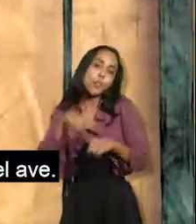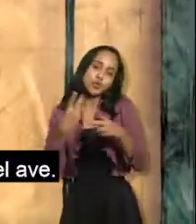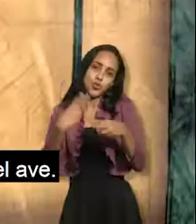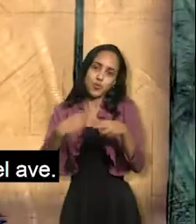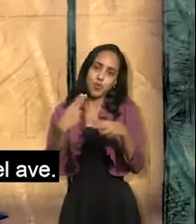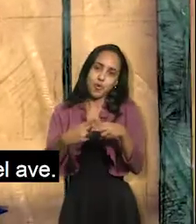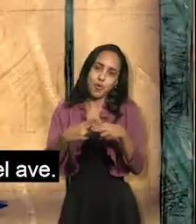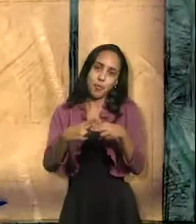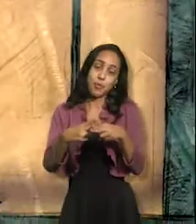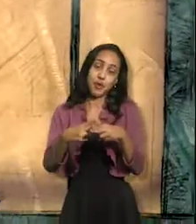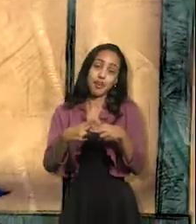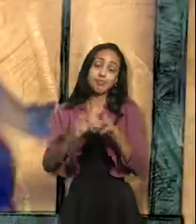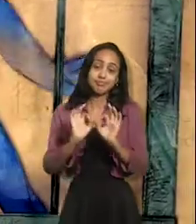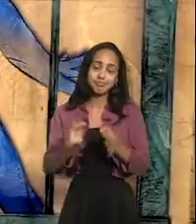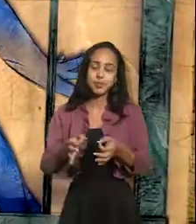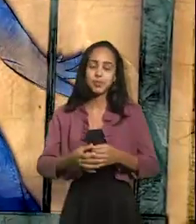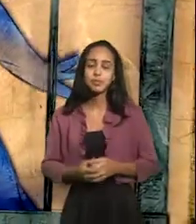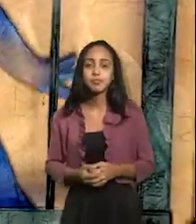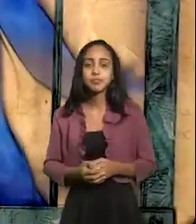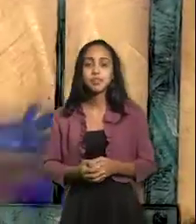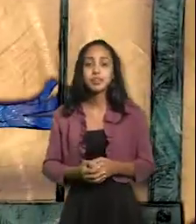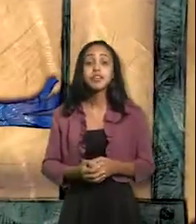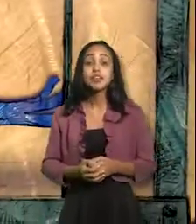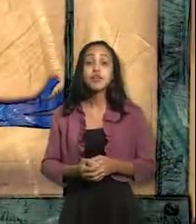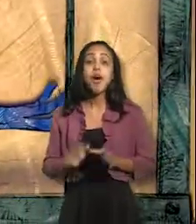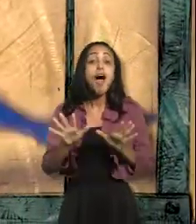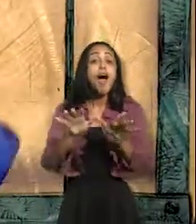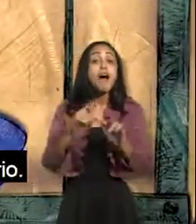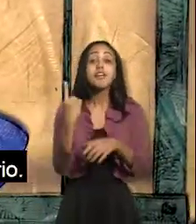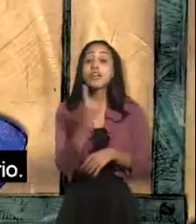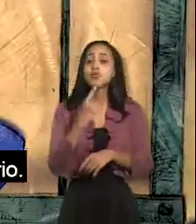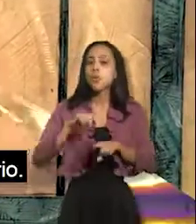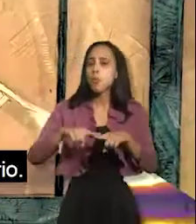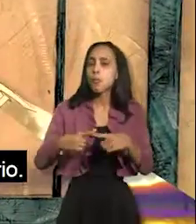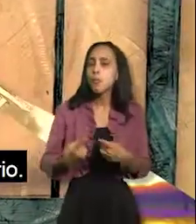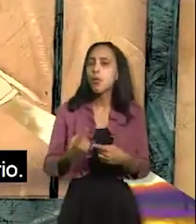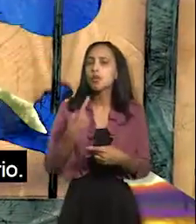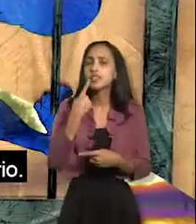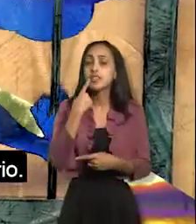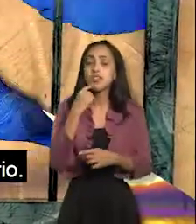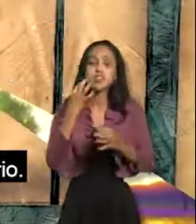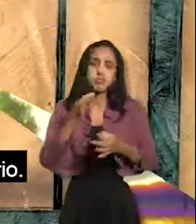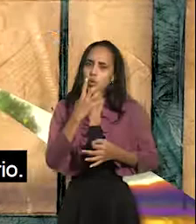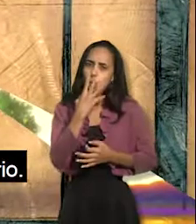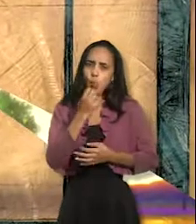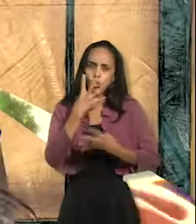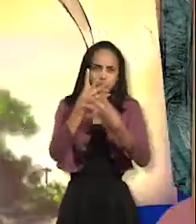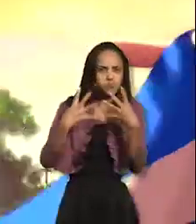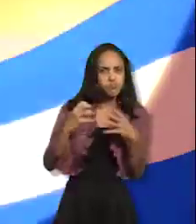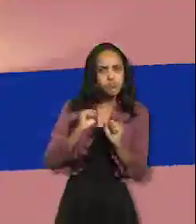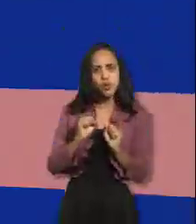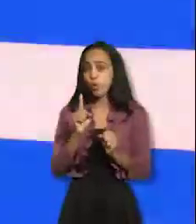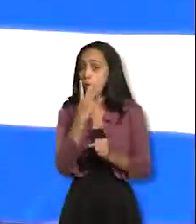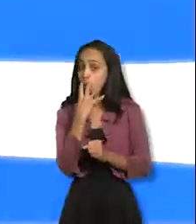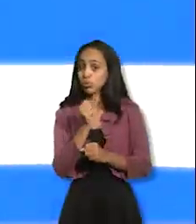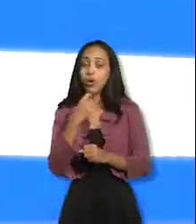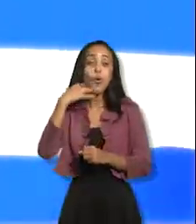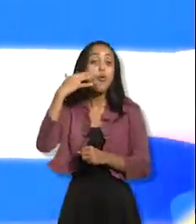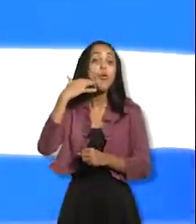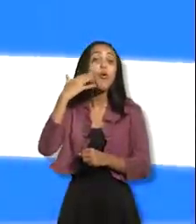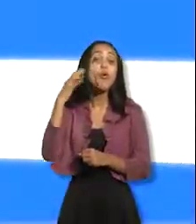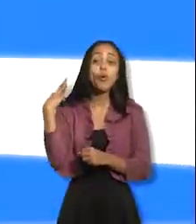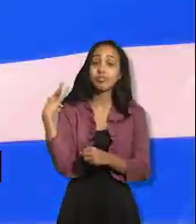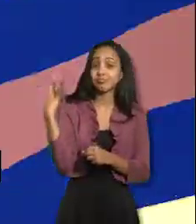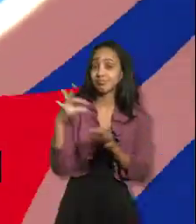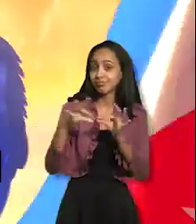característico del ave. Es considerada el ave nacional por su conocida resistencia al cautiverio y porque el color